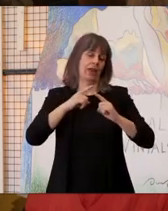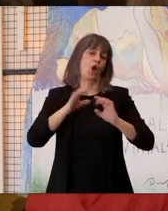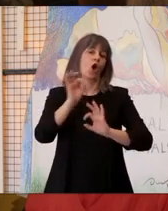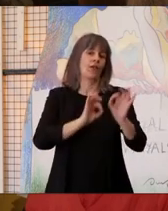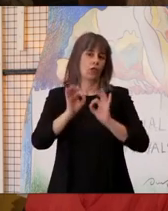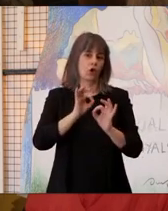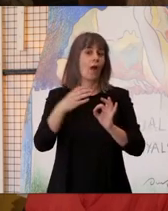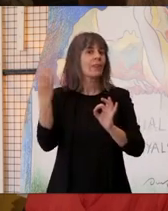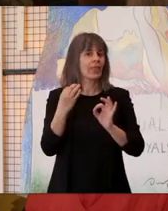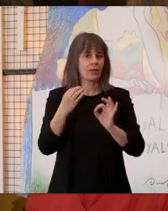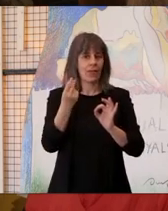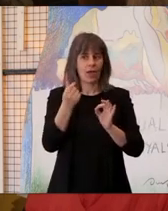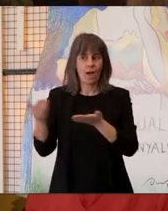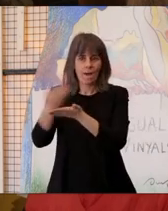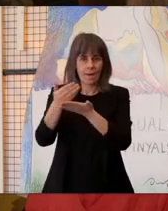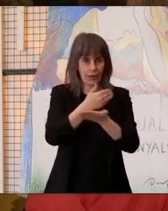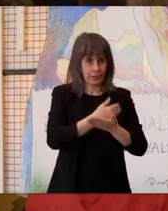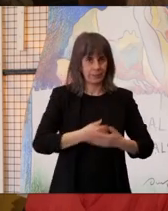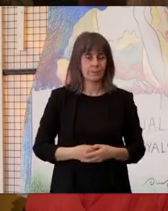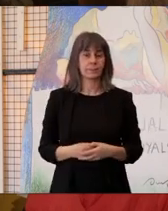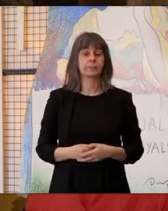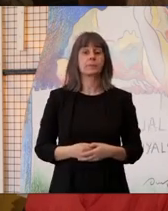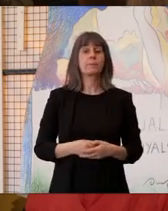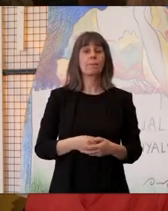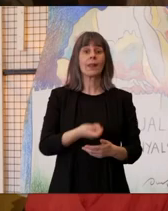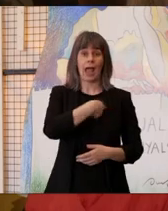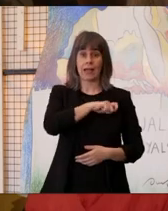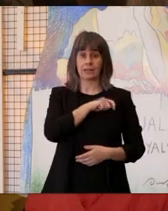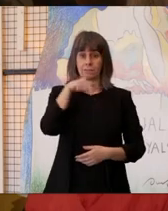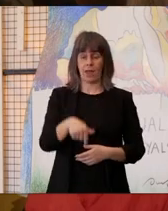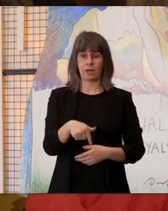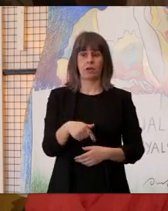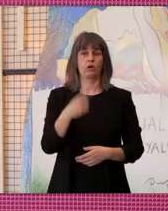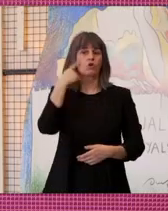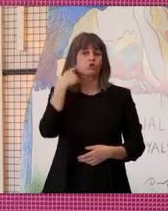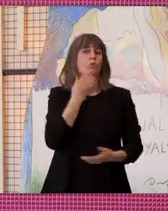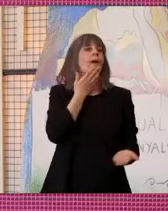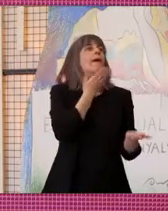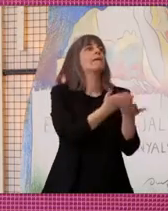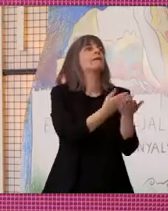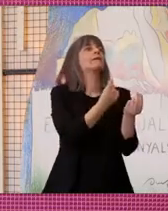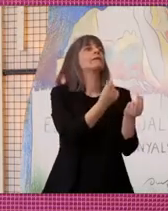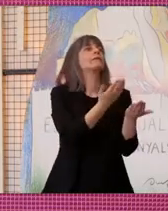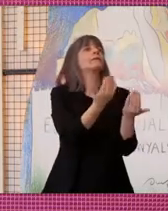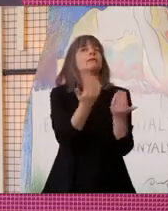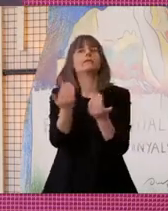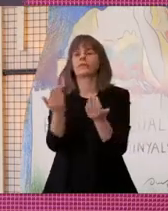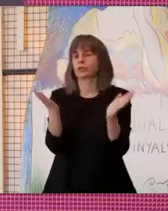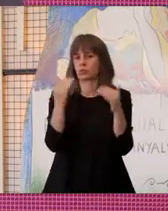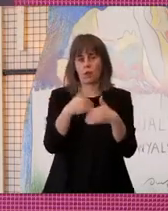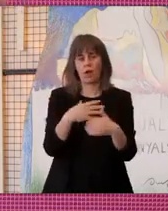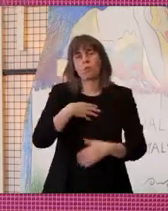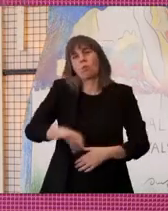es conseguir los fondos en España no tenemos costumbre de pedir dinero lo más pedimos